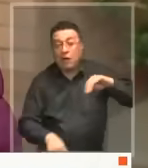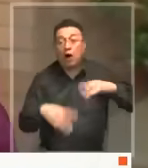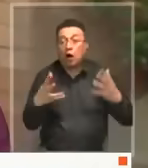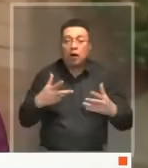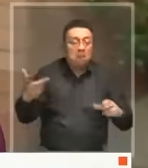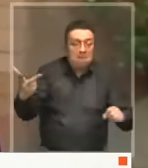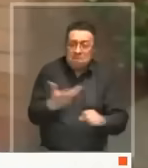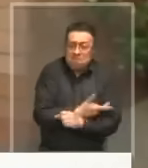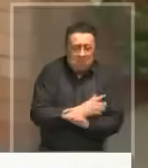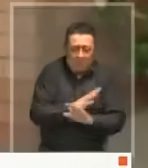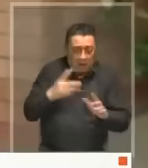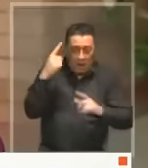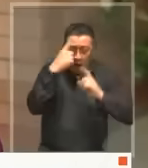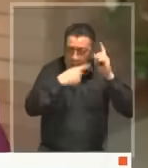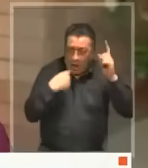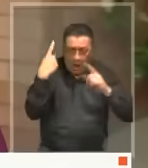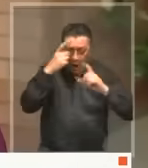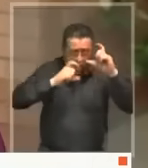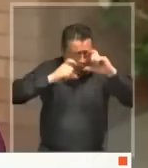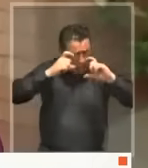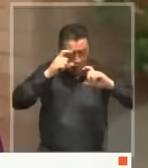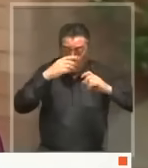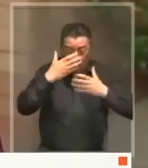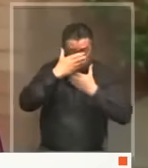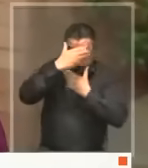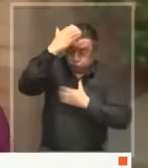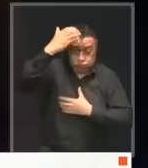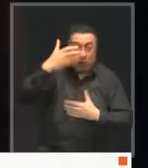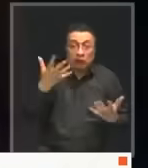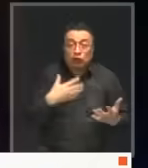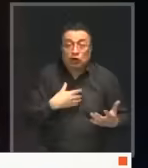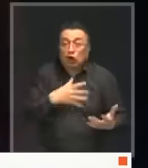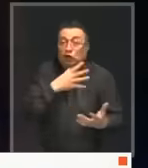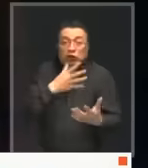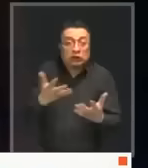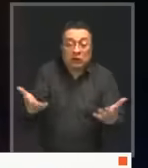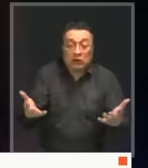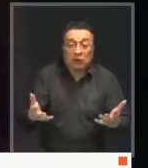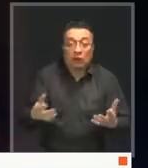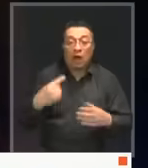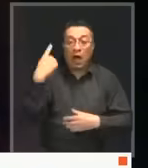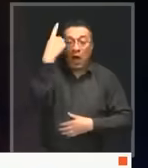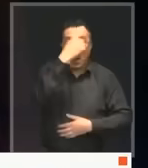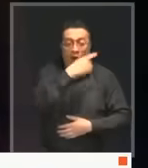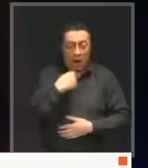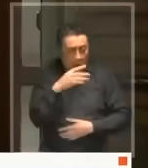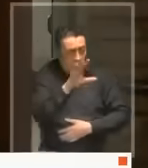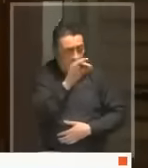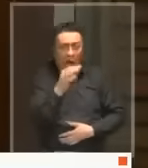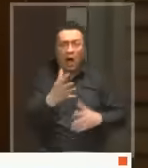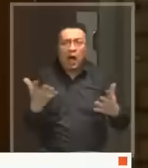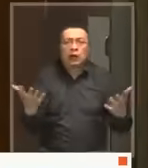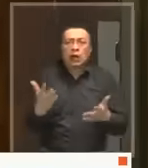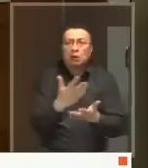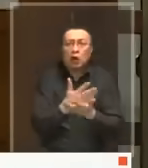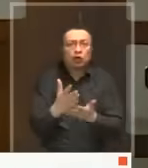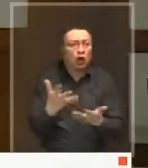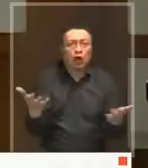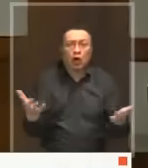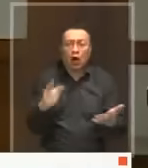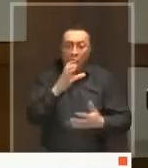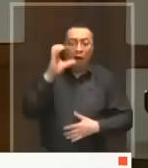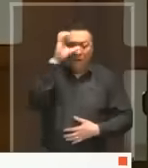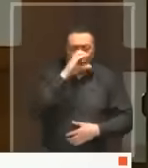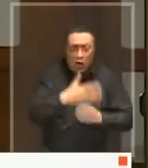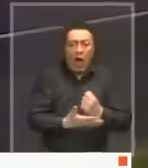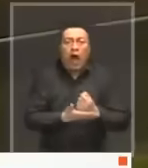mal, pues, o sea, con una cara de... No sabía yo todavía qué había pasado. Su cara demostró que algo terrible había ocurrido. Bajó en busca